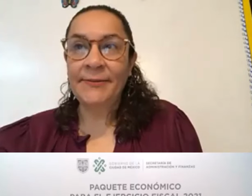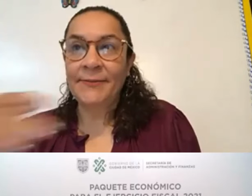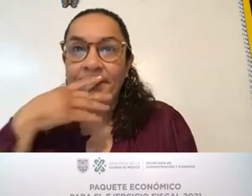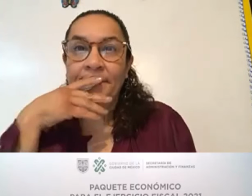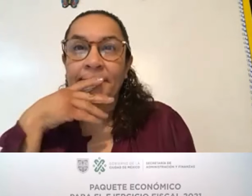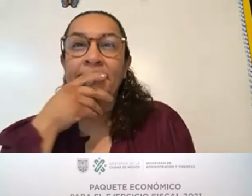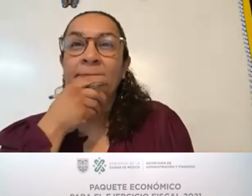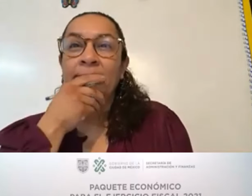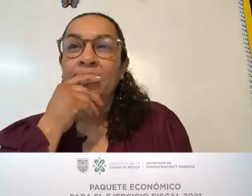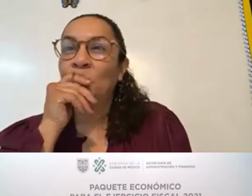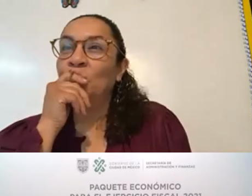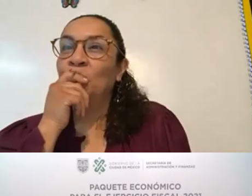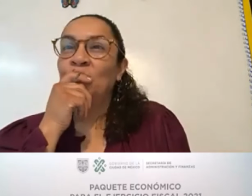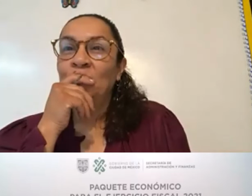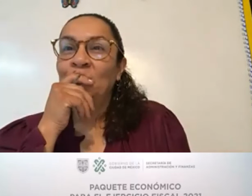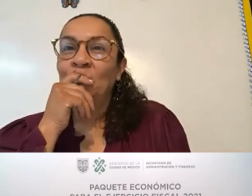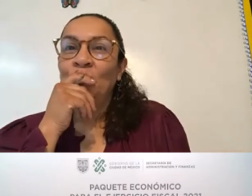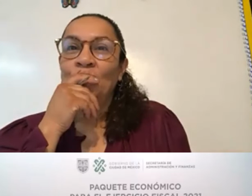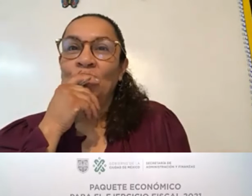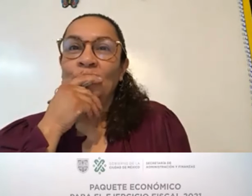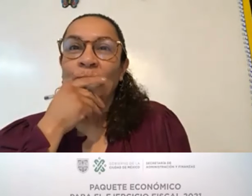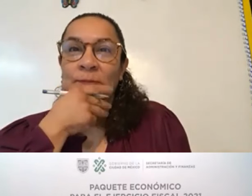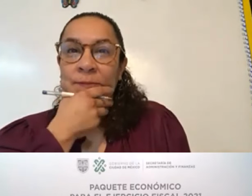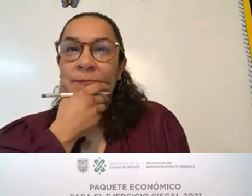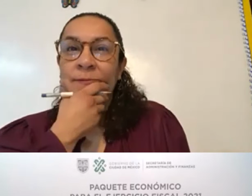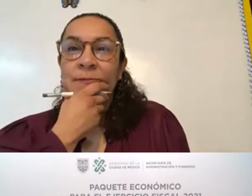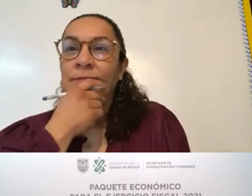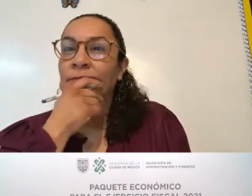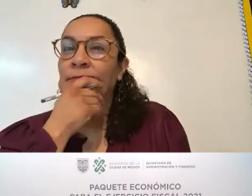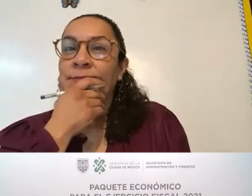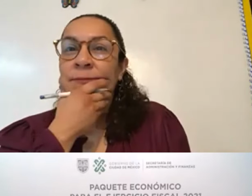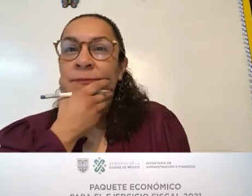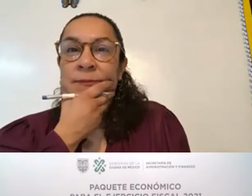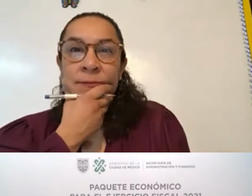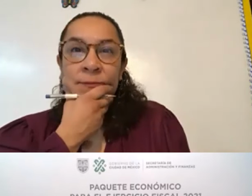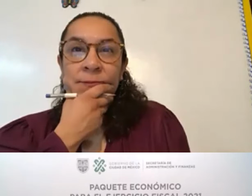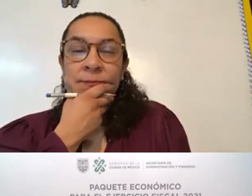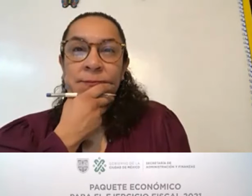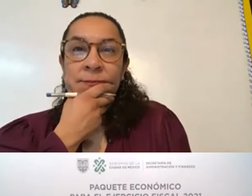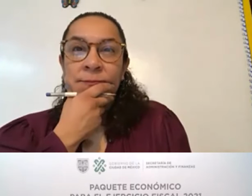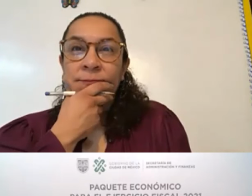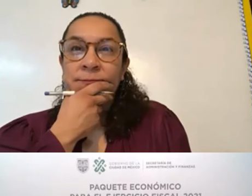de virtual para hacer las mesas de trabajo, procurador.